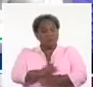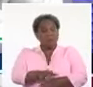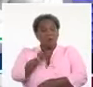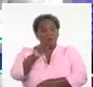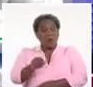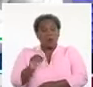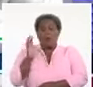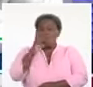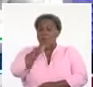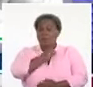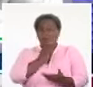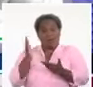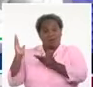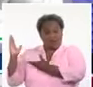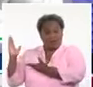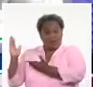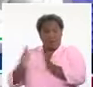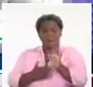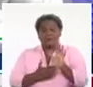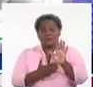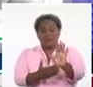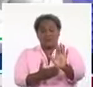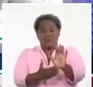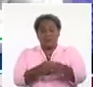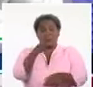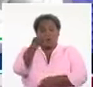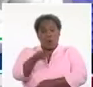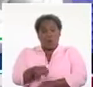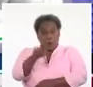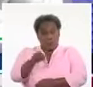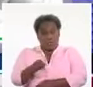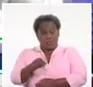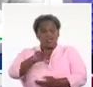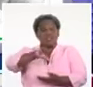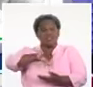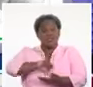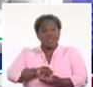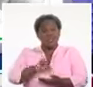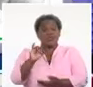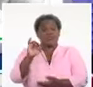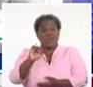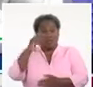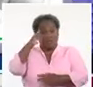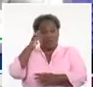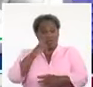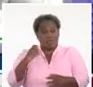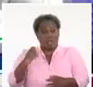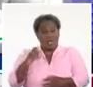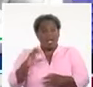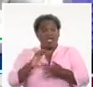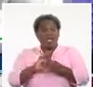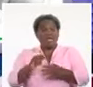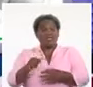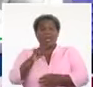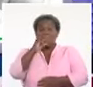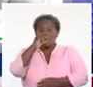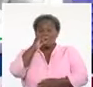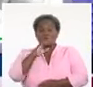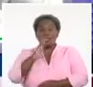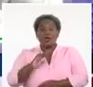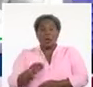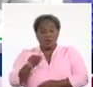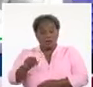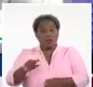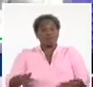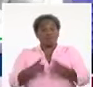linda presentación, porque en esta jornada el Centro de Ingeniería Genética y Biotecnología celebra su aniversario 35 con